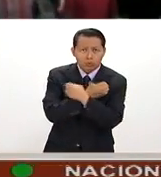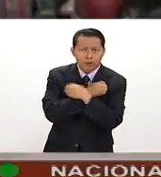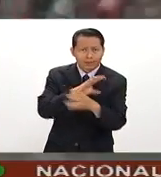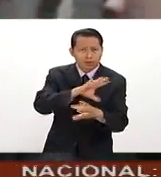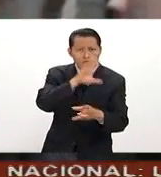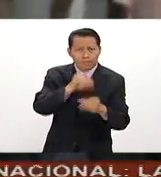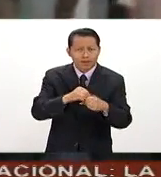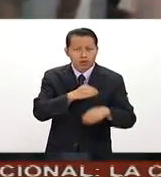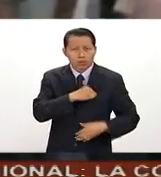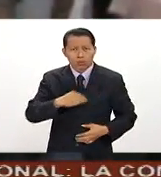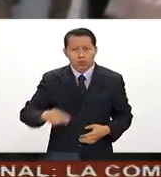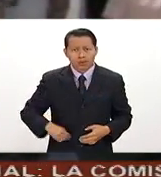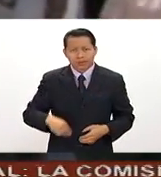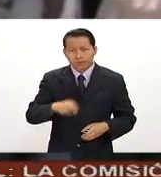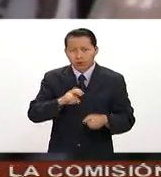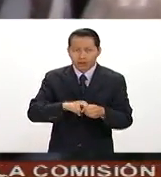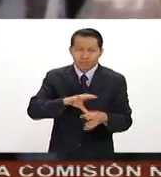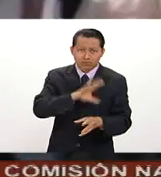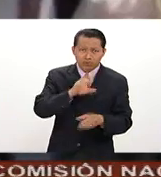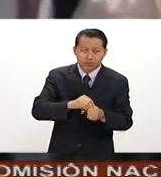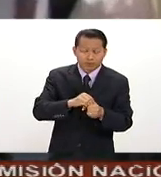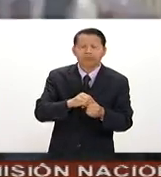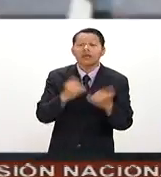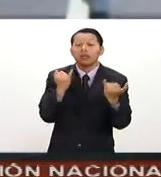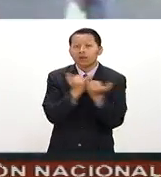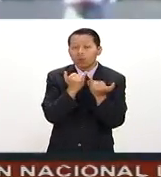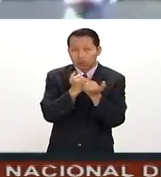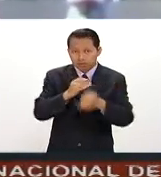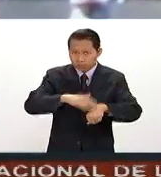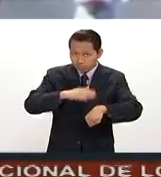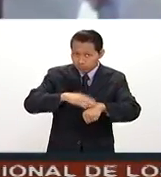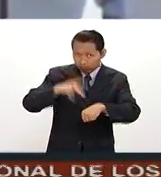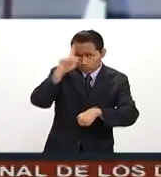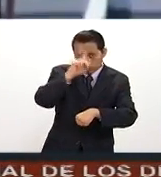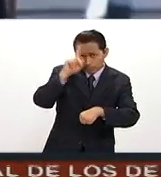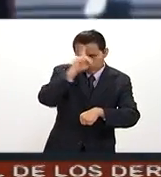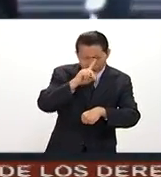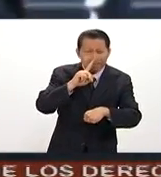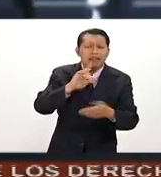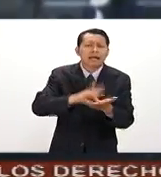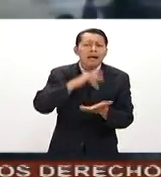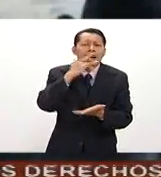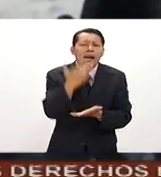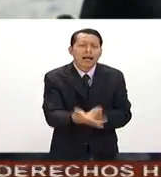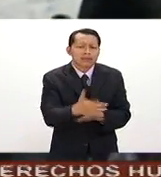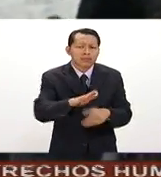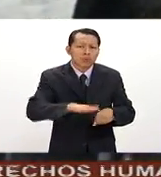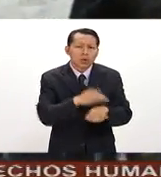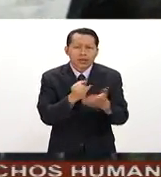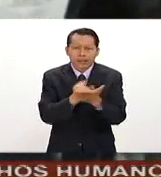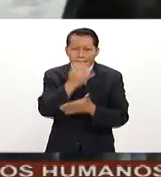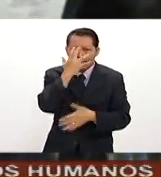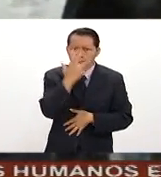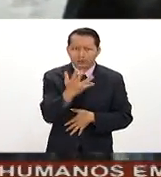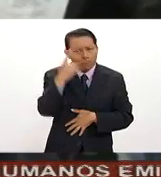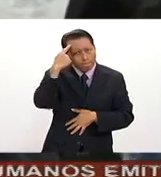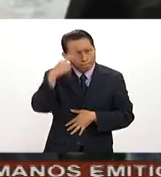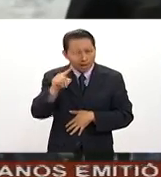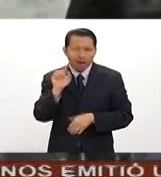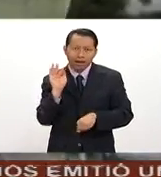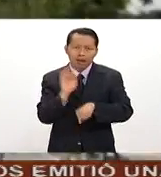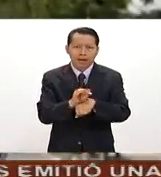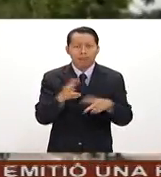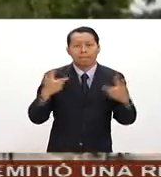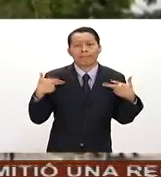los municipios. De eso sí, recomendándoles y agradeciéndoles su firme decisión de respaldar a los